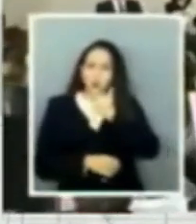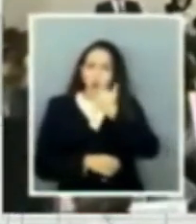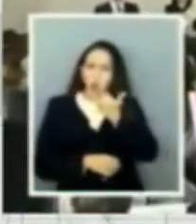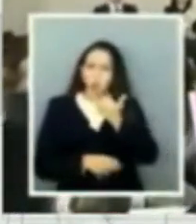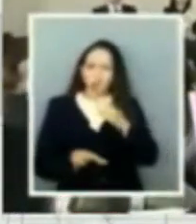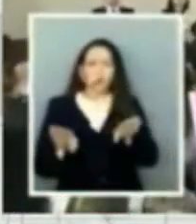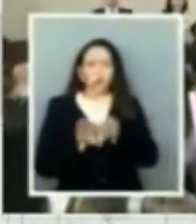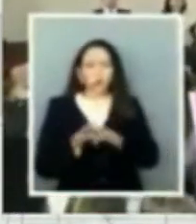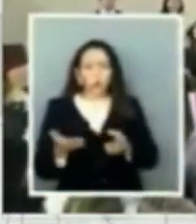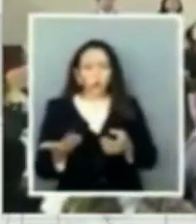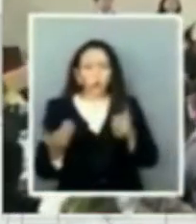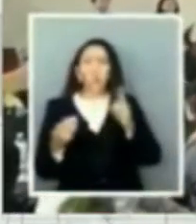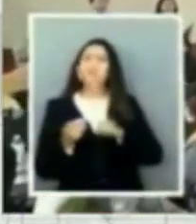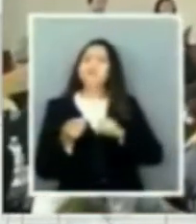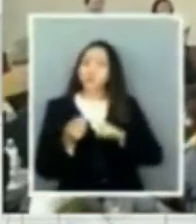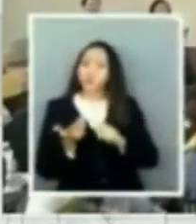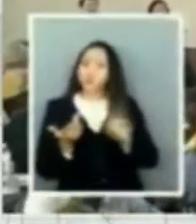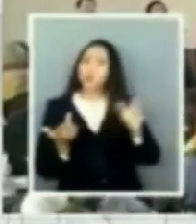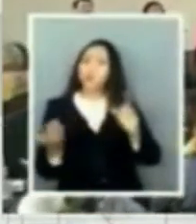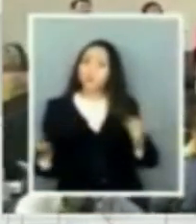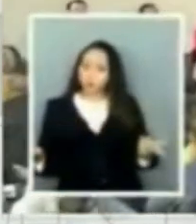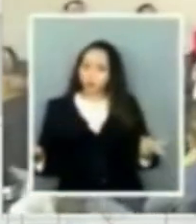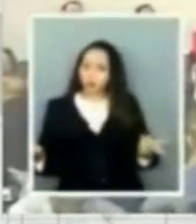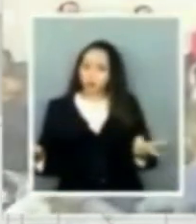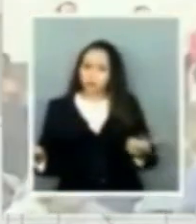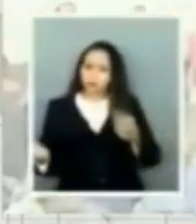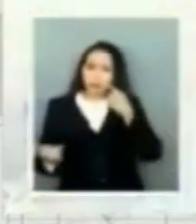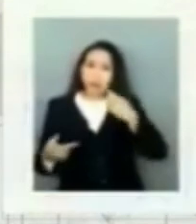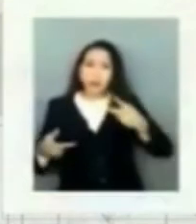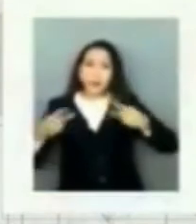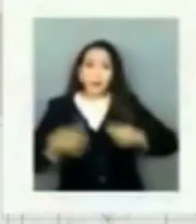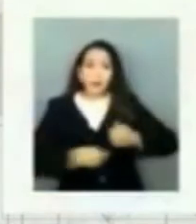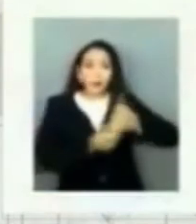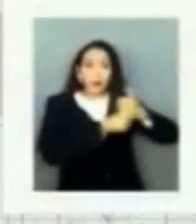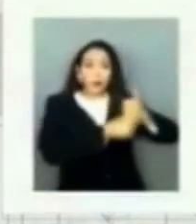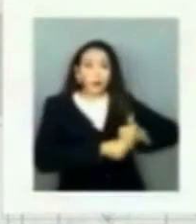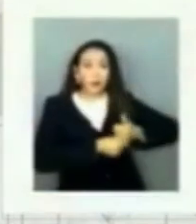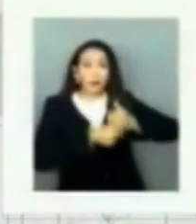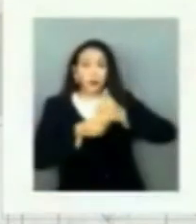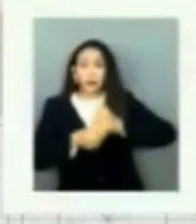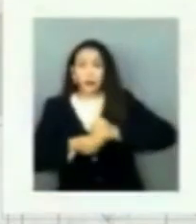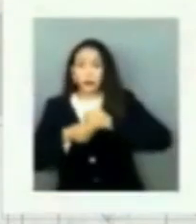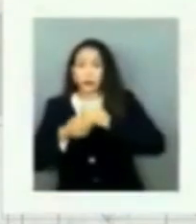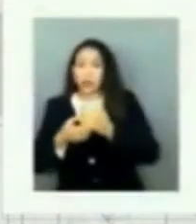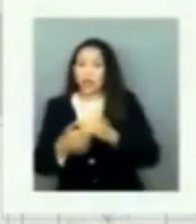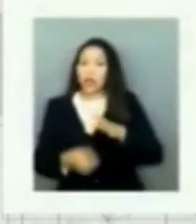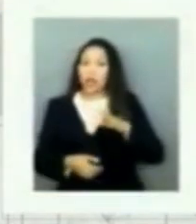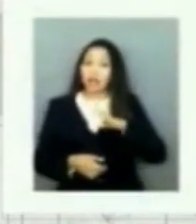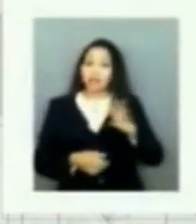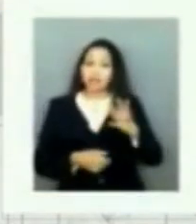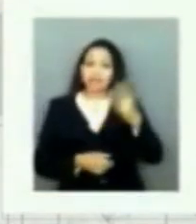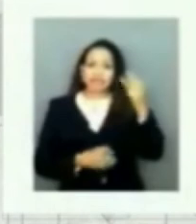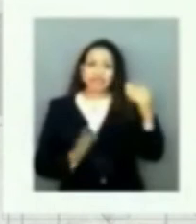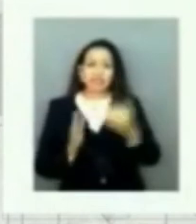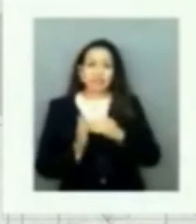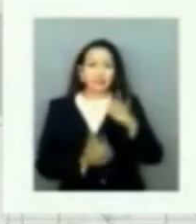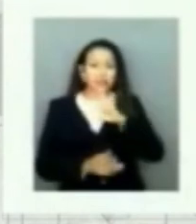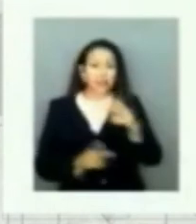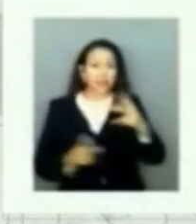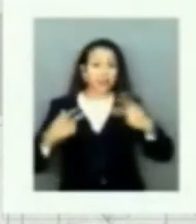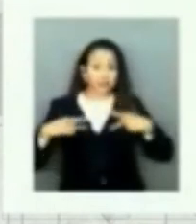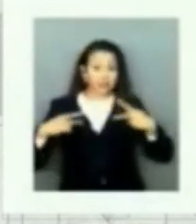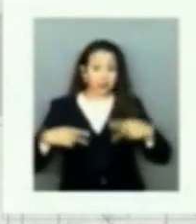largo de este recorrido nacional, donde han participado más de 3,500 personas